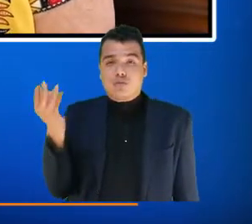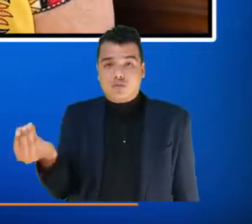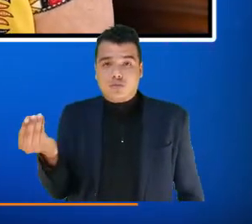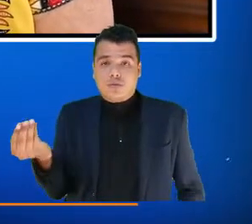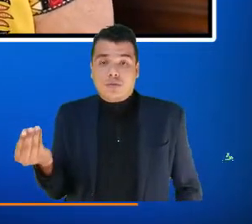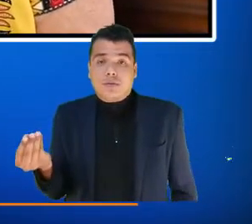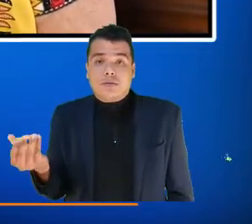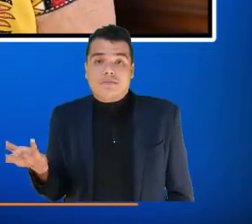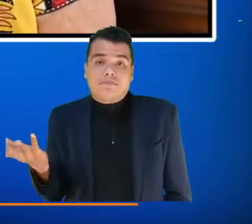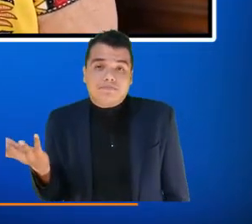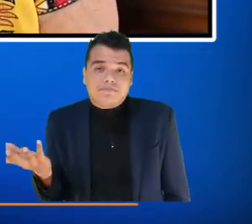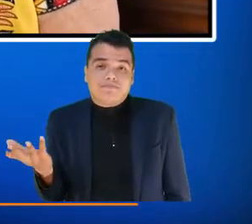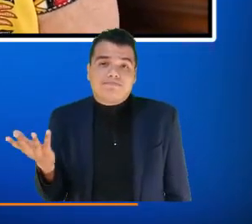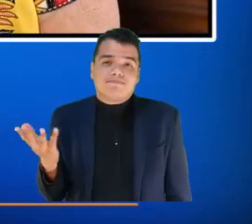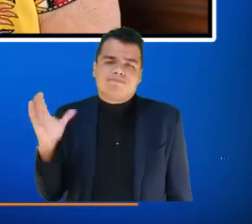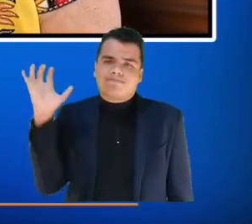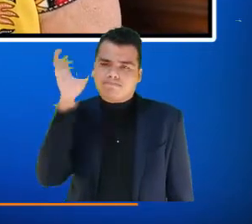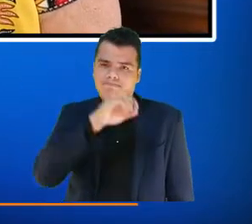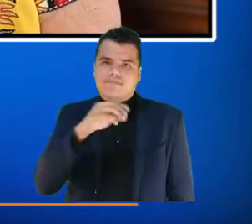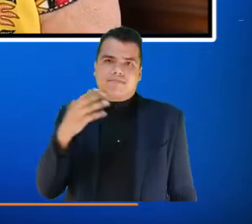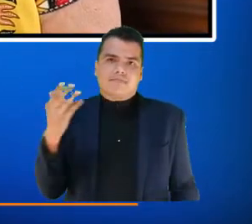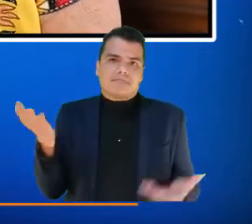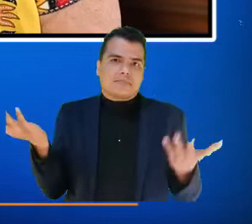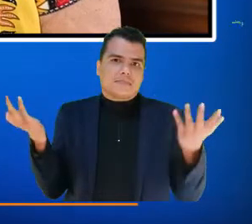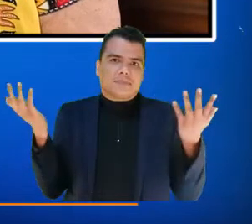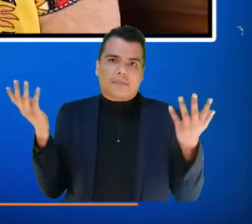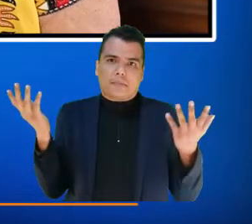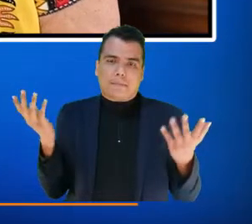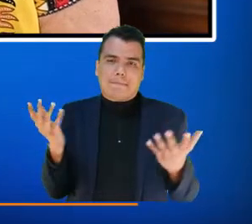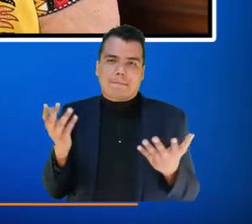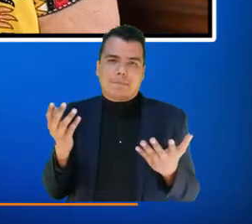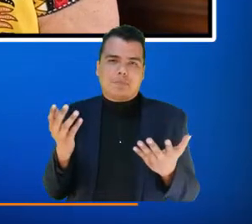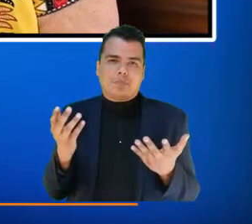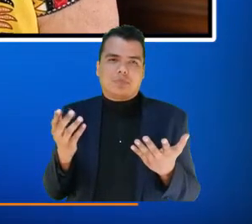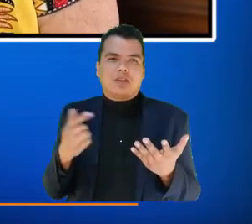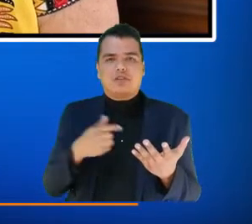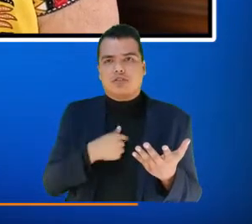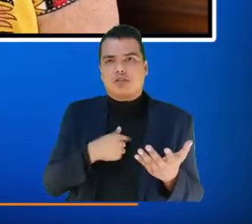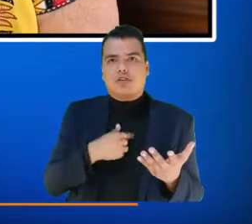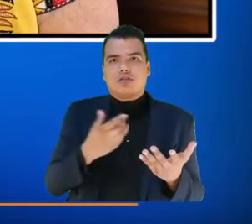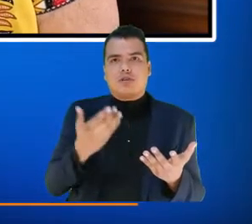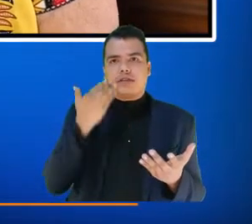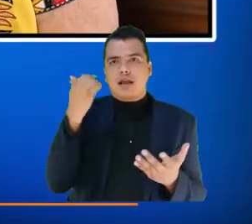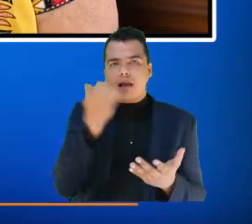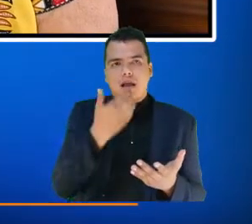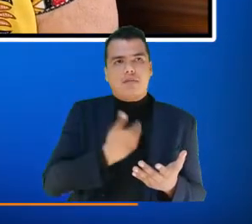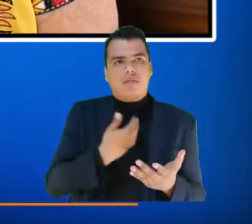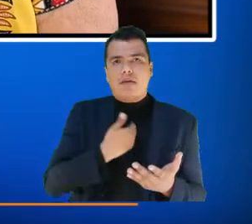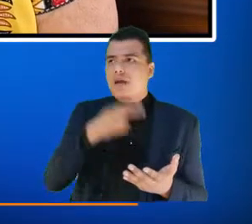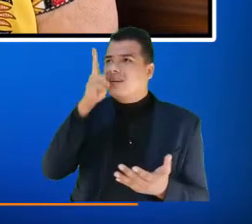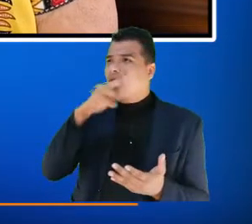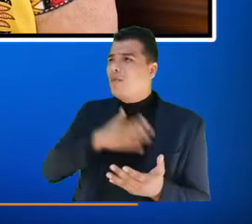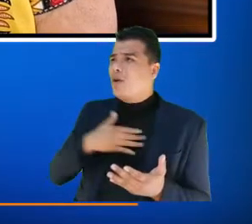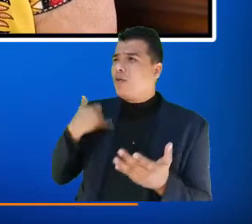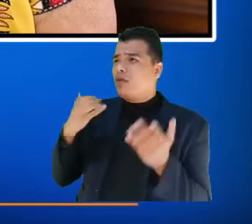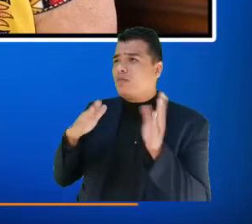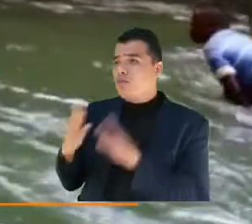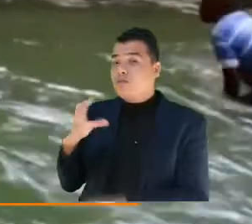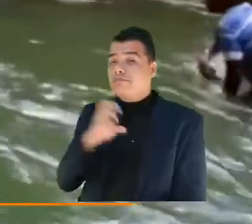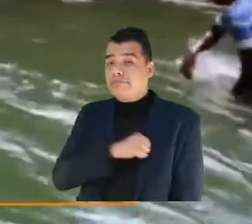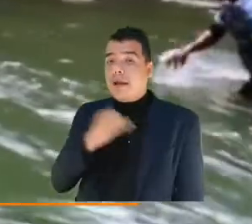armados, y terminan asesinándoles en las barreras invisibles, etcétera,